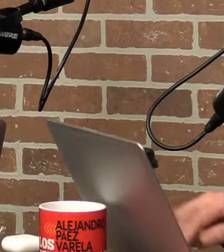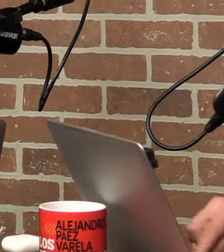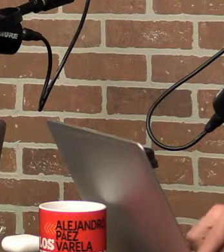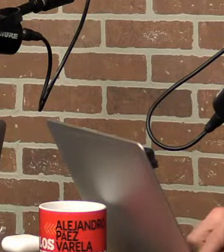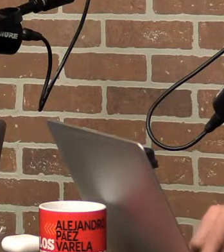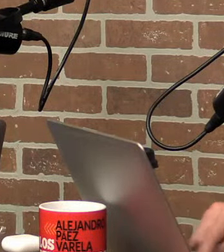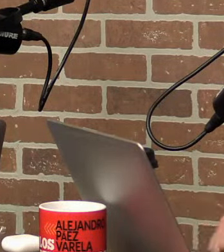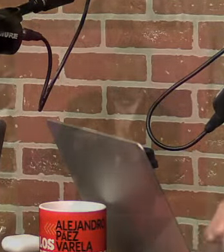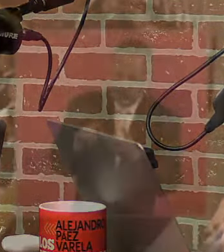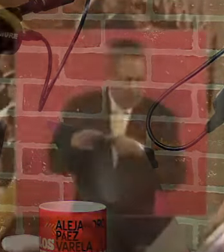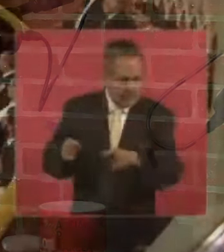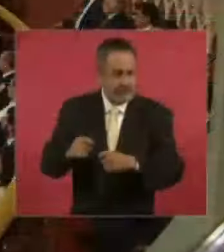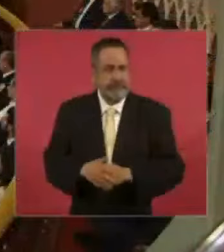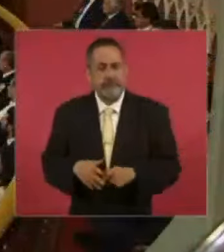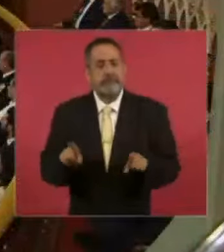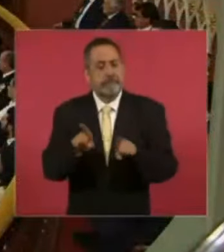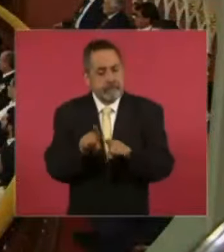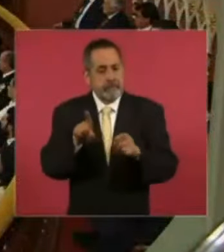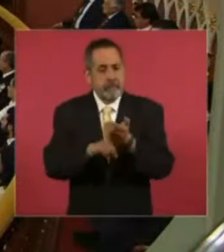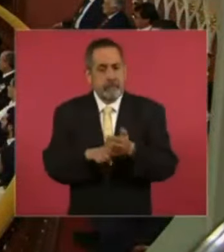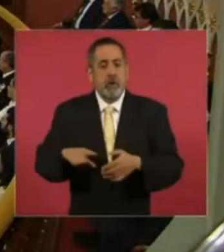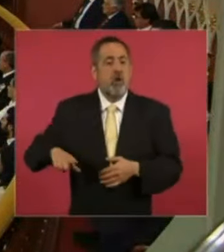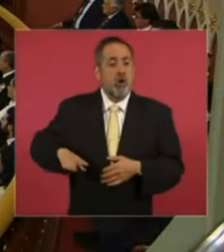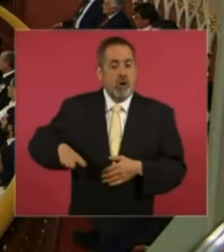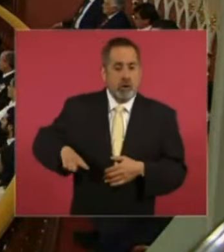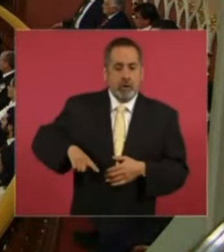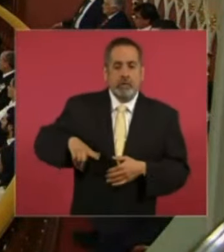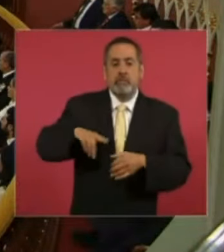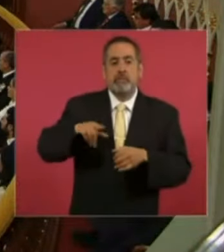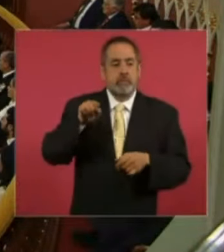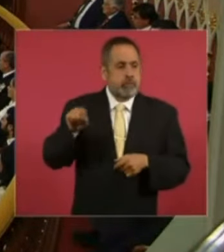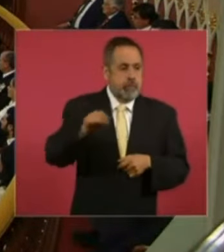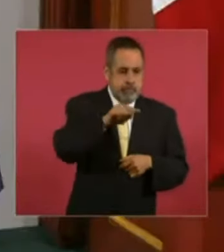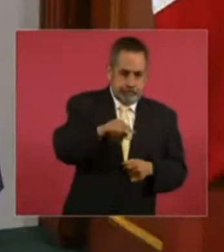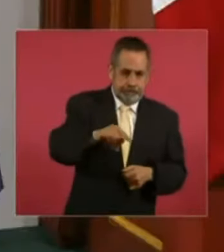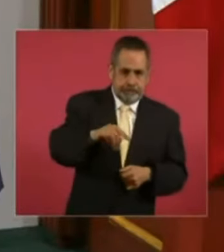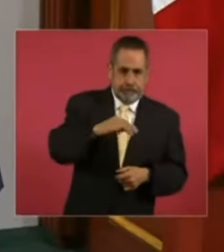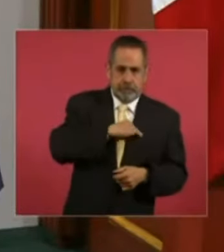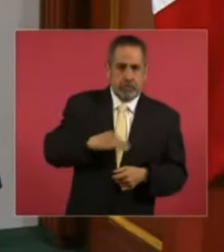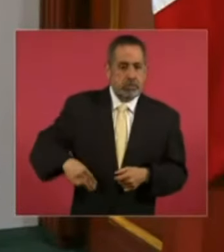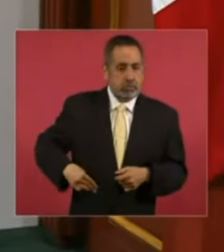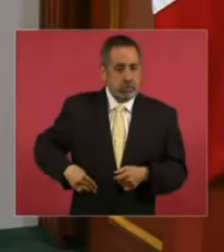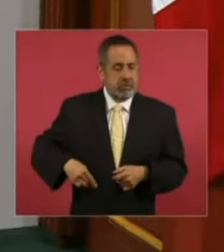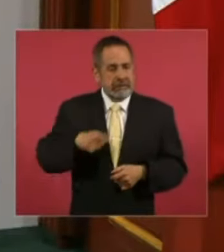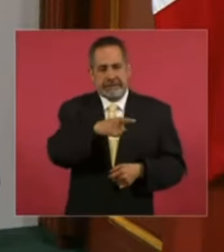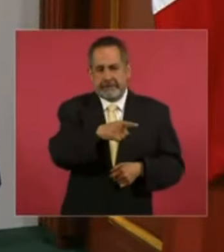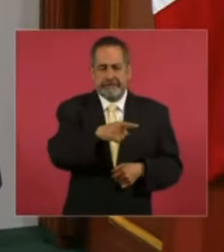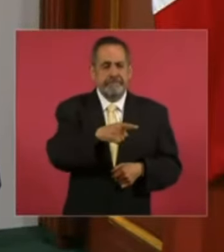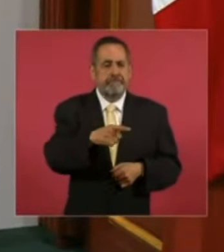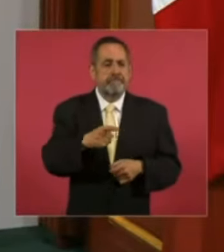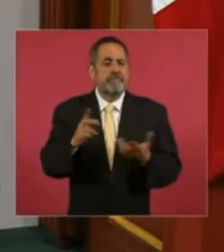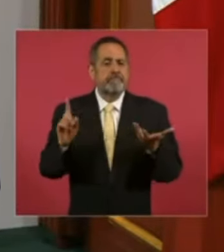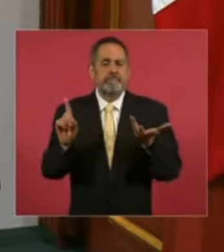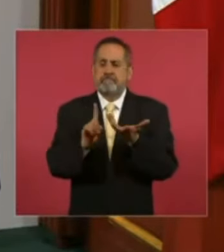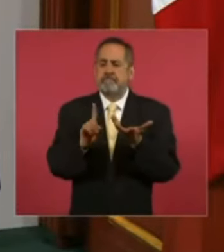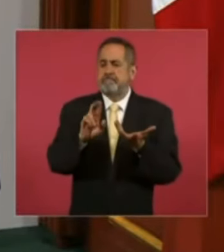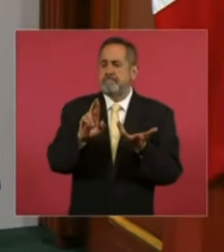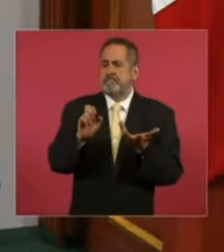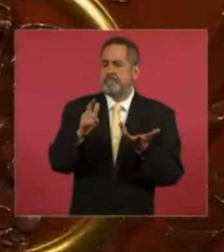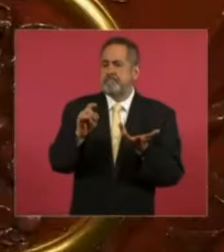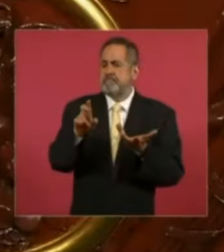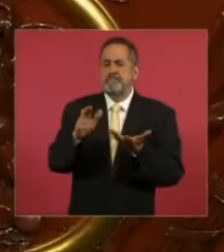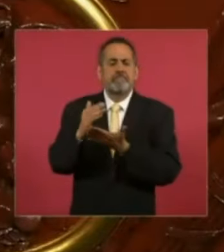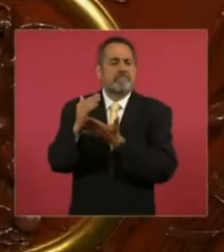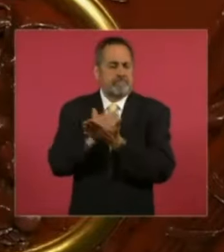órganos electorales y del Poder Judicial. Y a eso se refirió hoy el